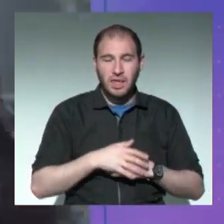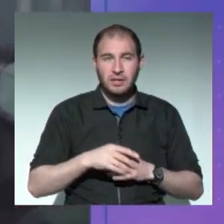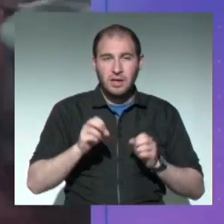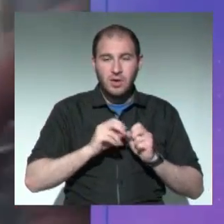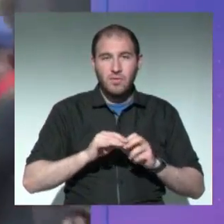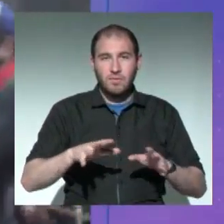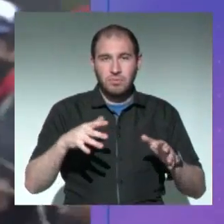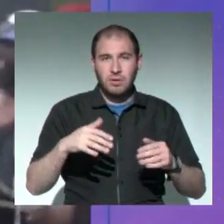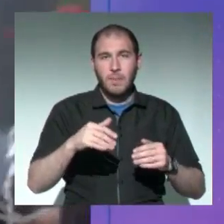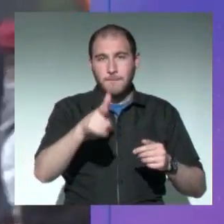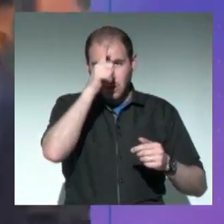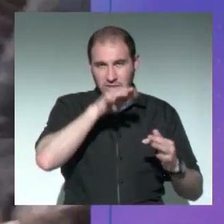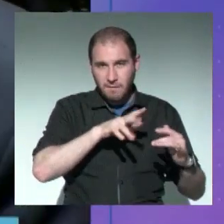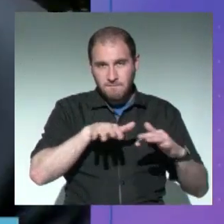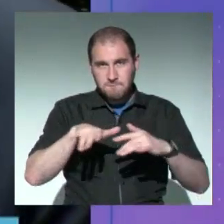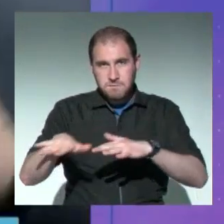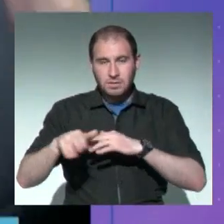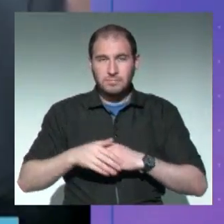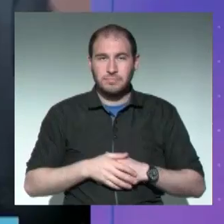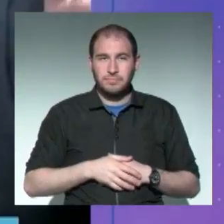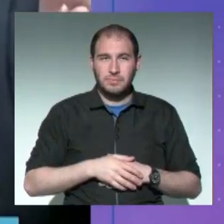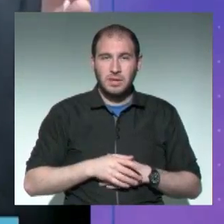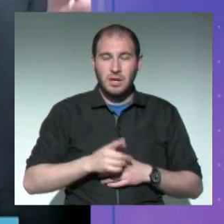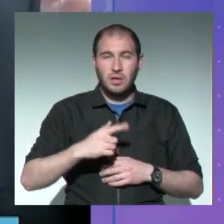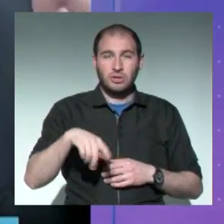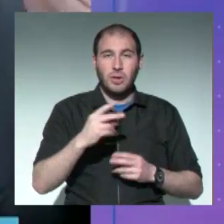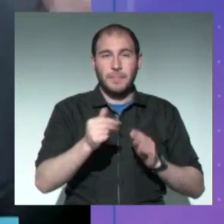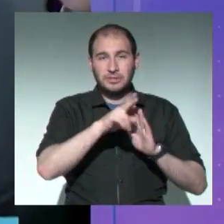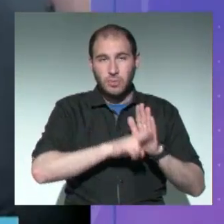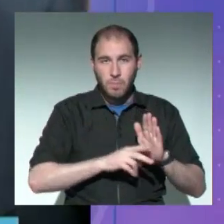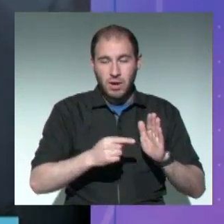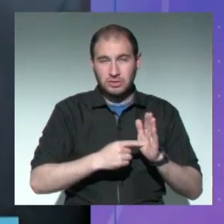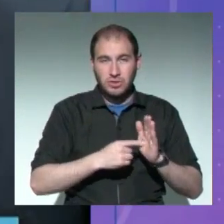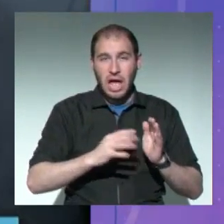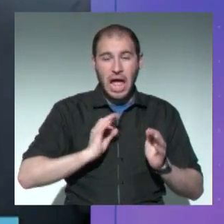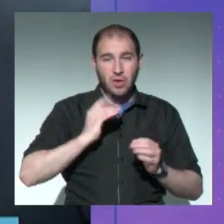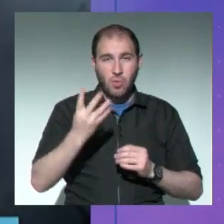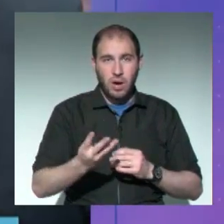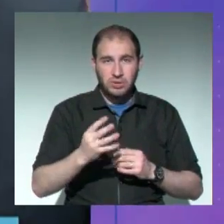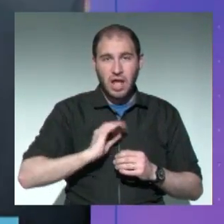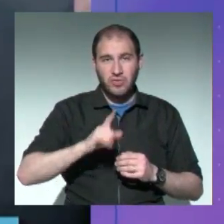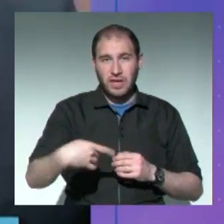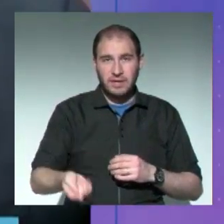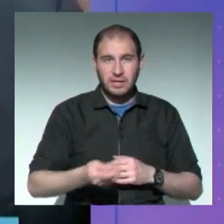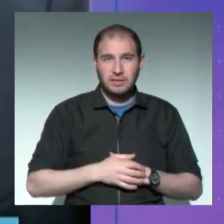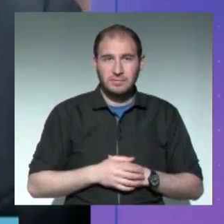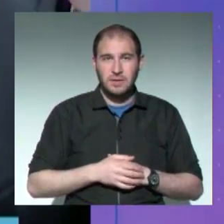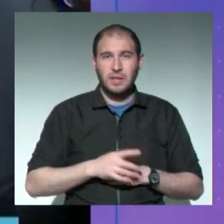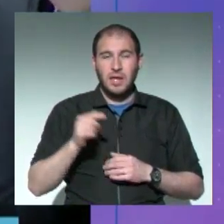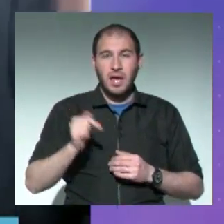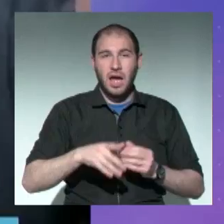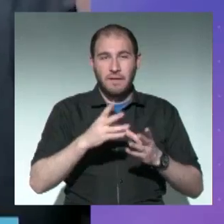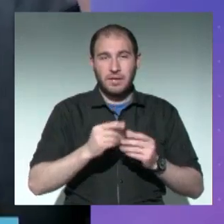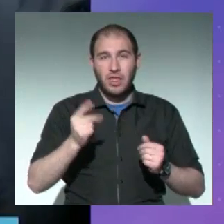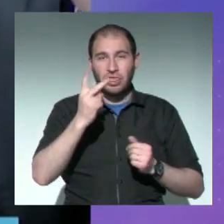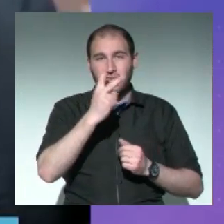replegó ante el avance de los policías. Si le creemos al presupuesto, en 4 años, el año que viene, van a haber terminado con